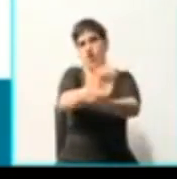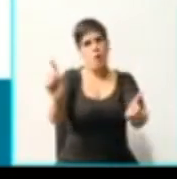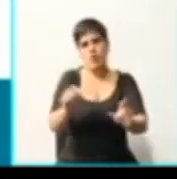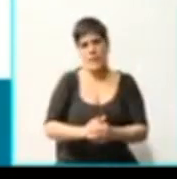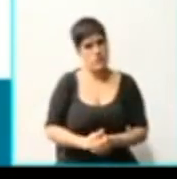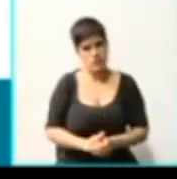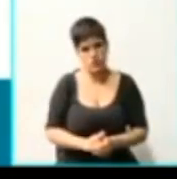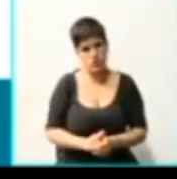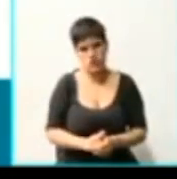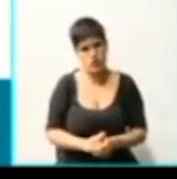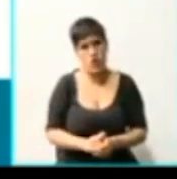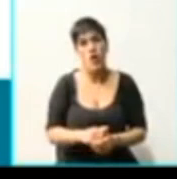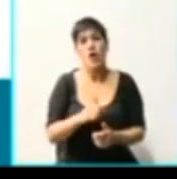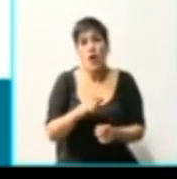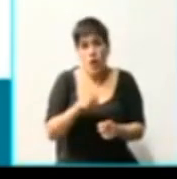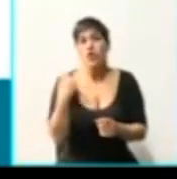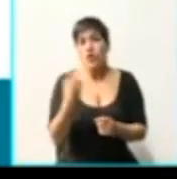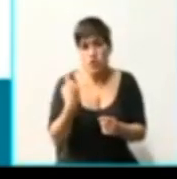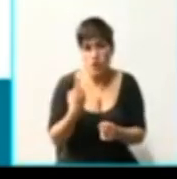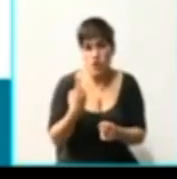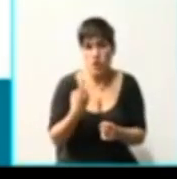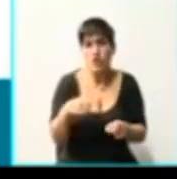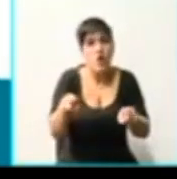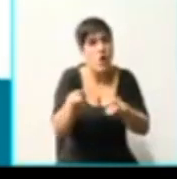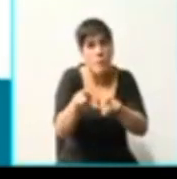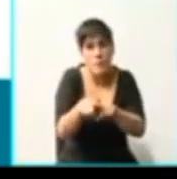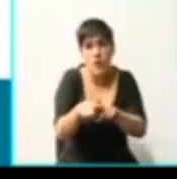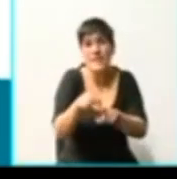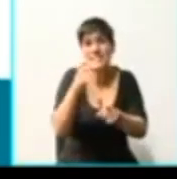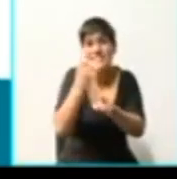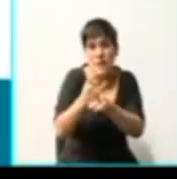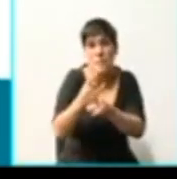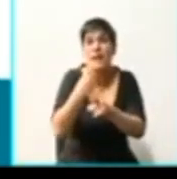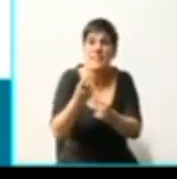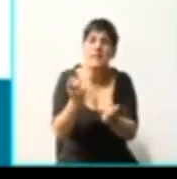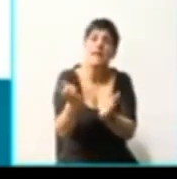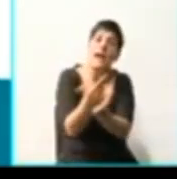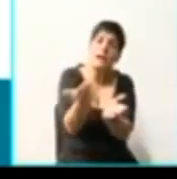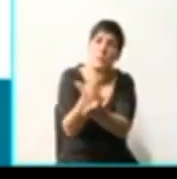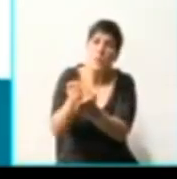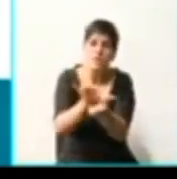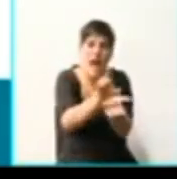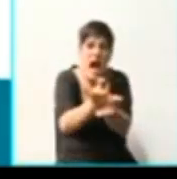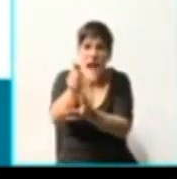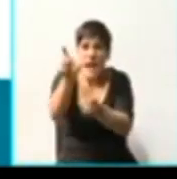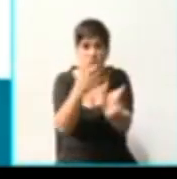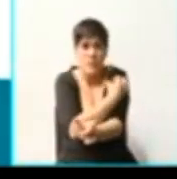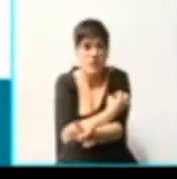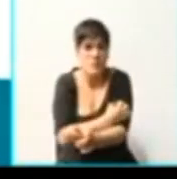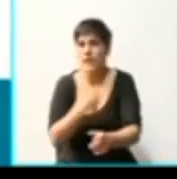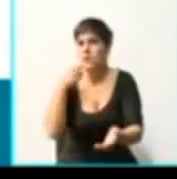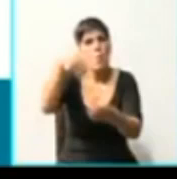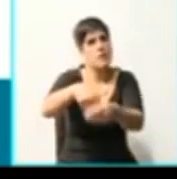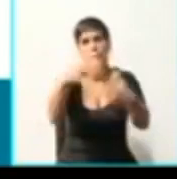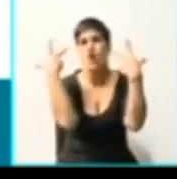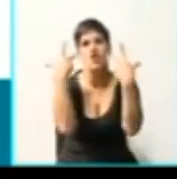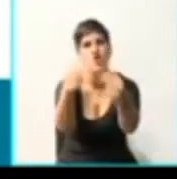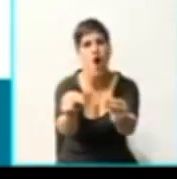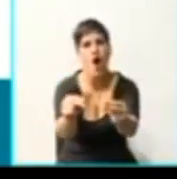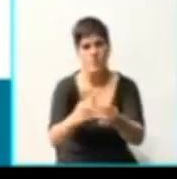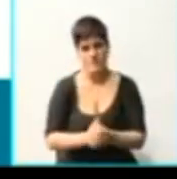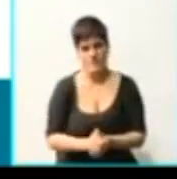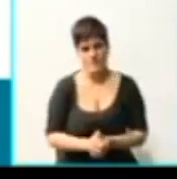no acompañamos ninguna ley que sea expulsiva de los más humildes de esta ciudad. ¿Sabe qué pasa,